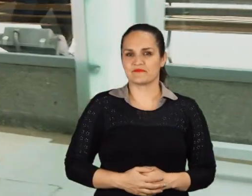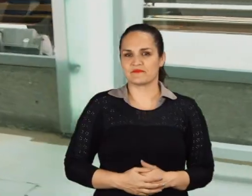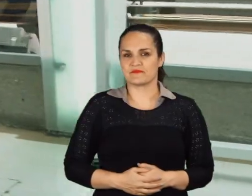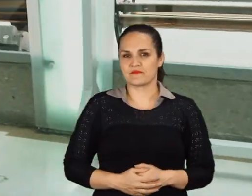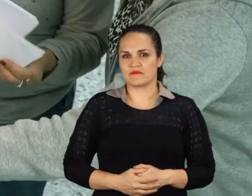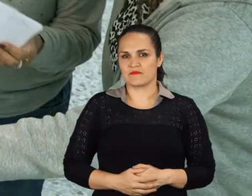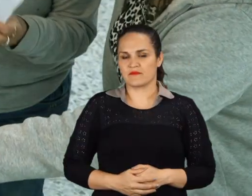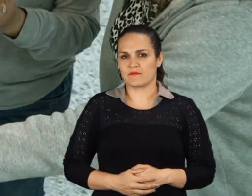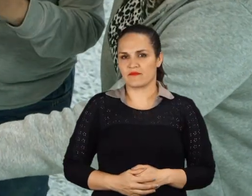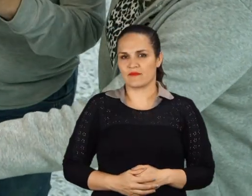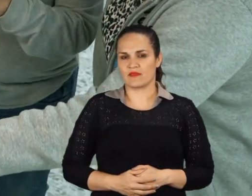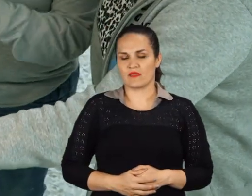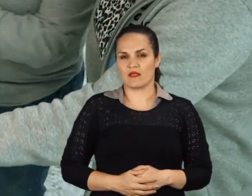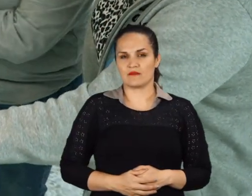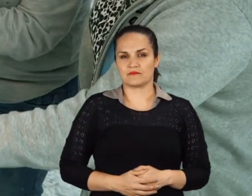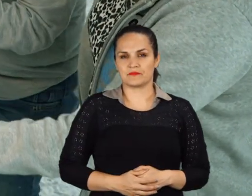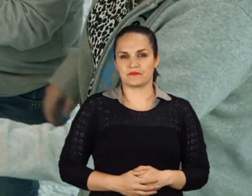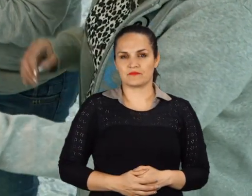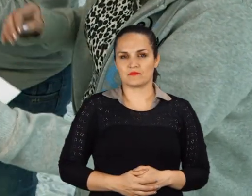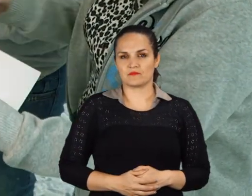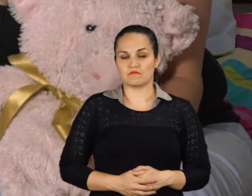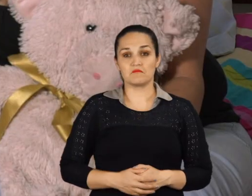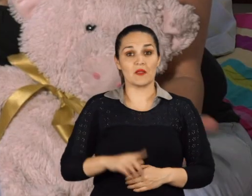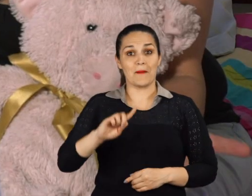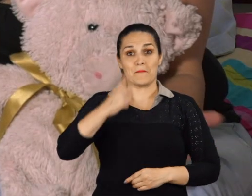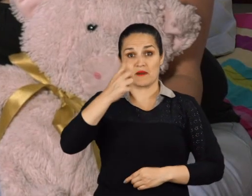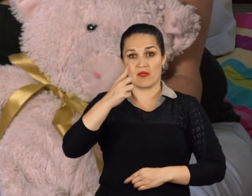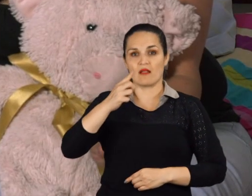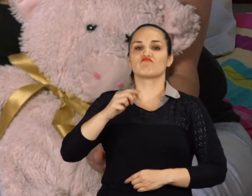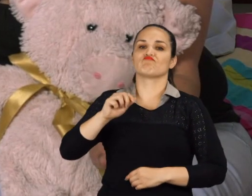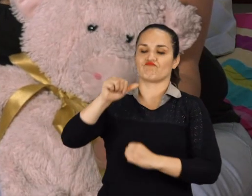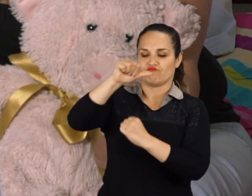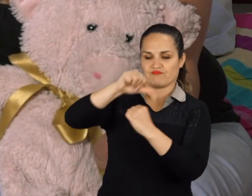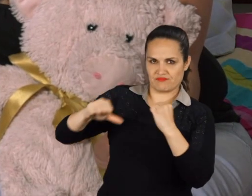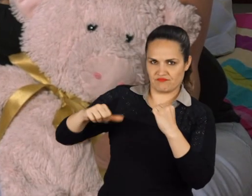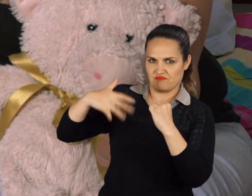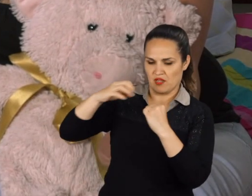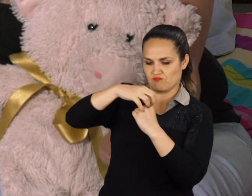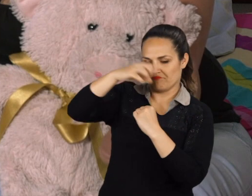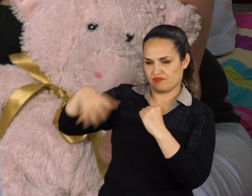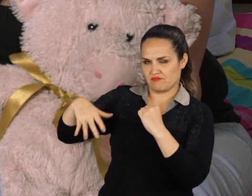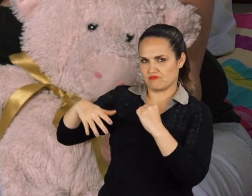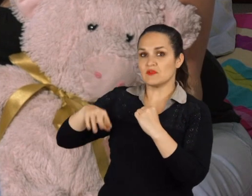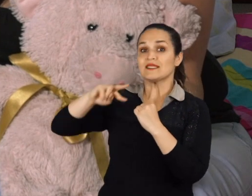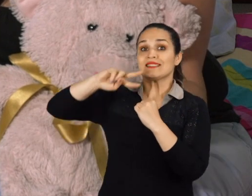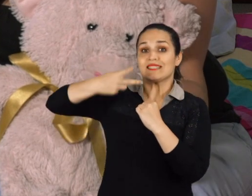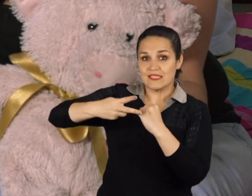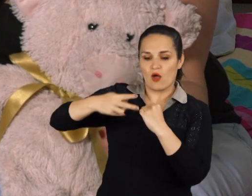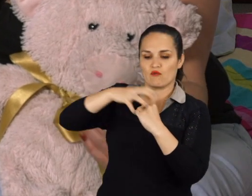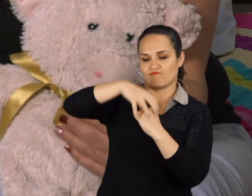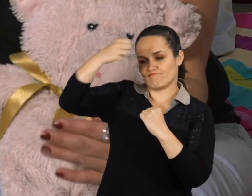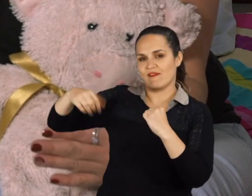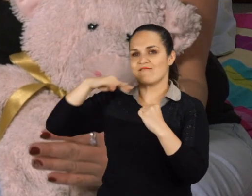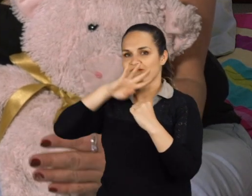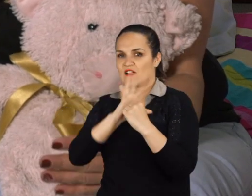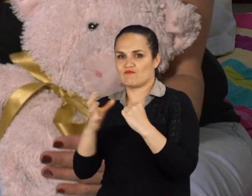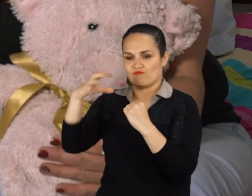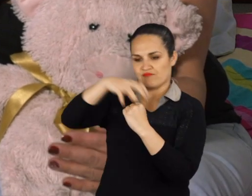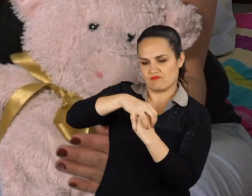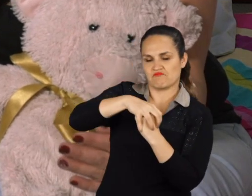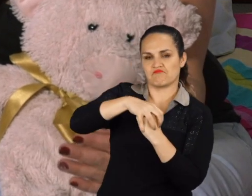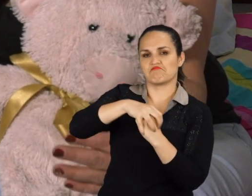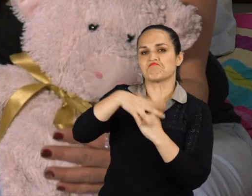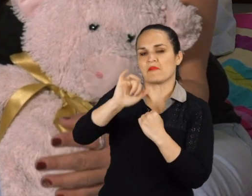Después de la segunda cirugía, la vio el doctor Gómez y nos dijo que tocaba